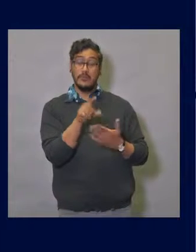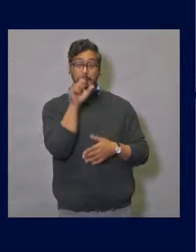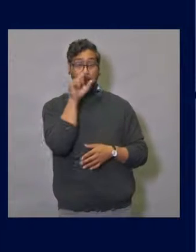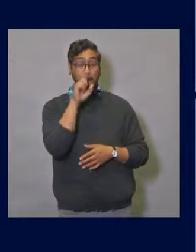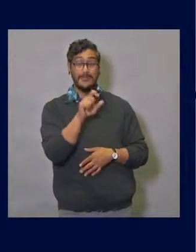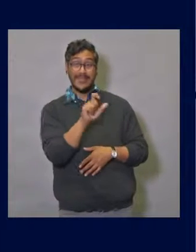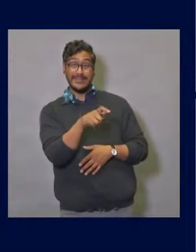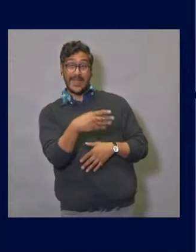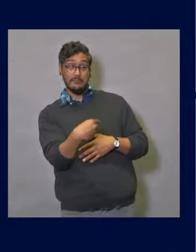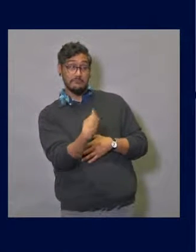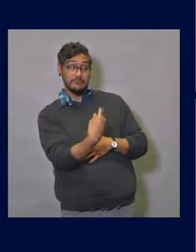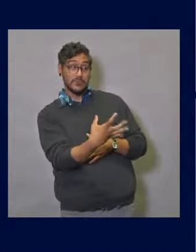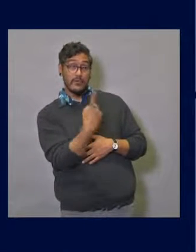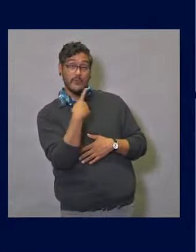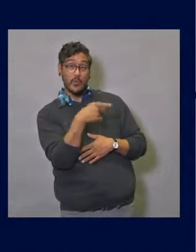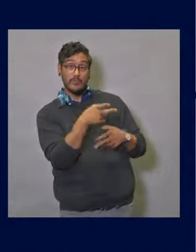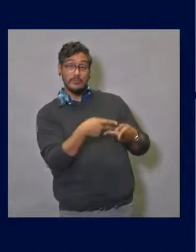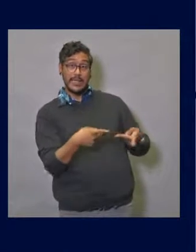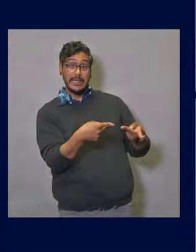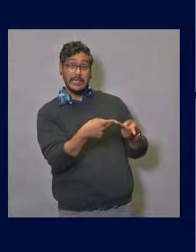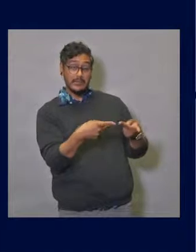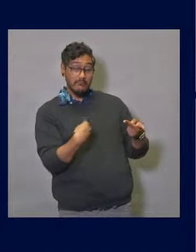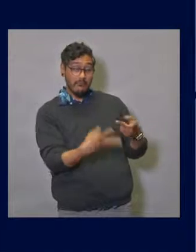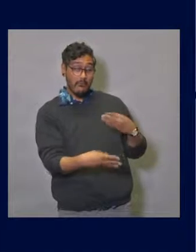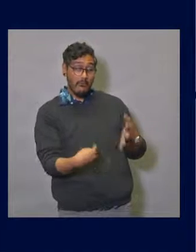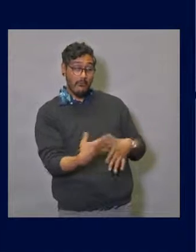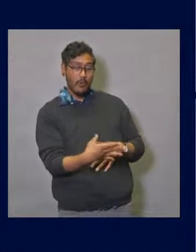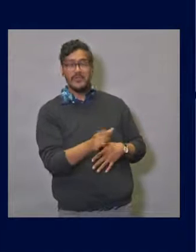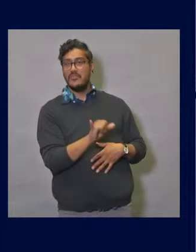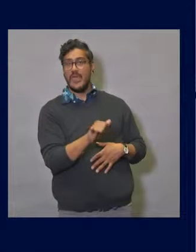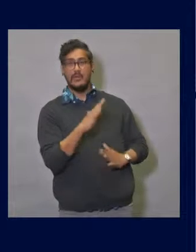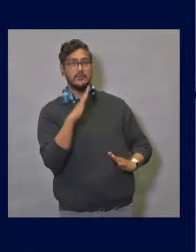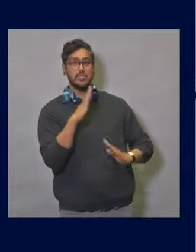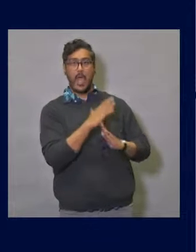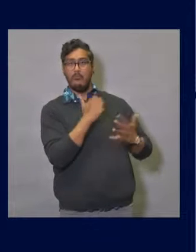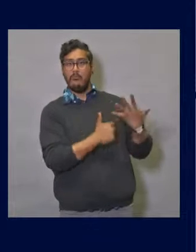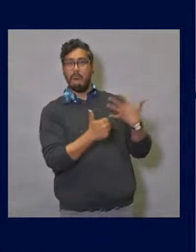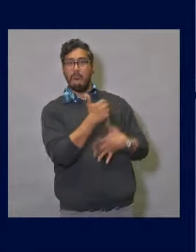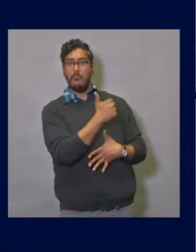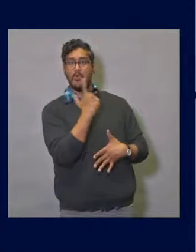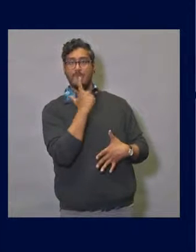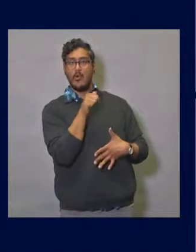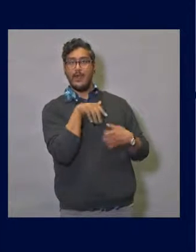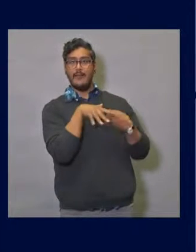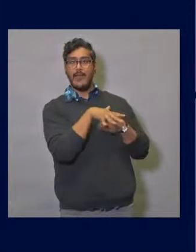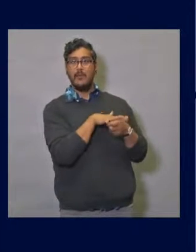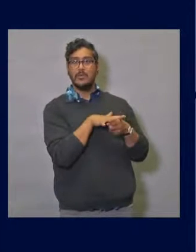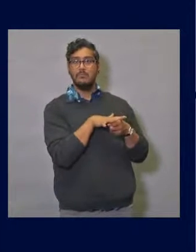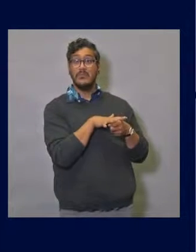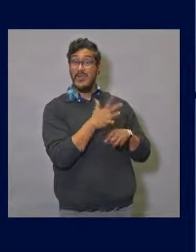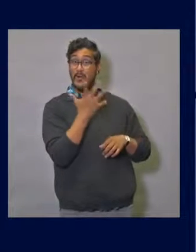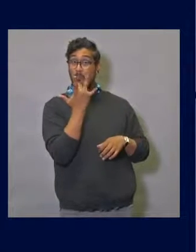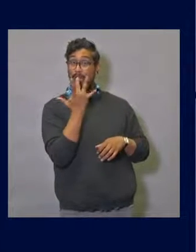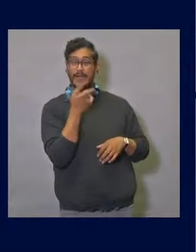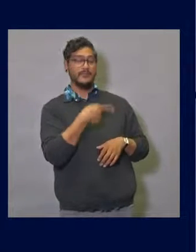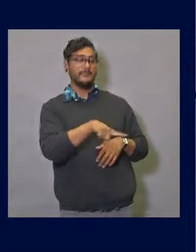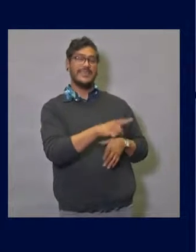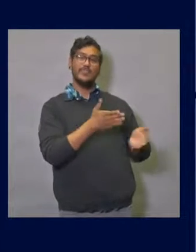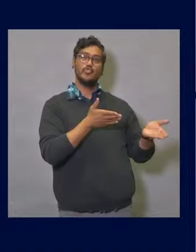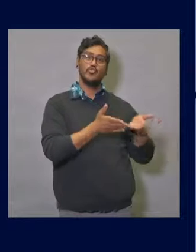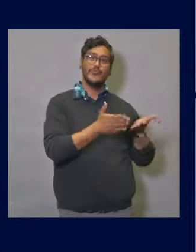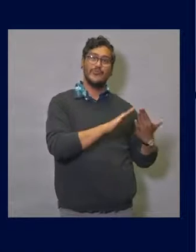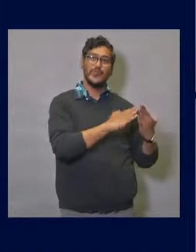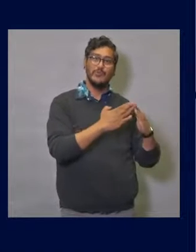vacunas a estos centros de vacunación sigue siendo una prioridad para el condado de Los Ángeles, ya que sirven a las comunidades que son las